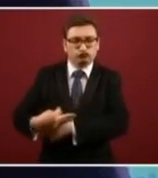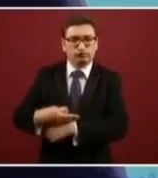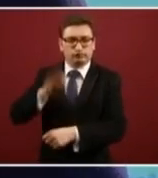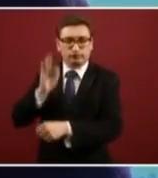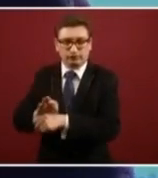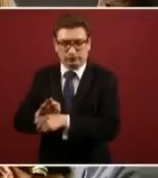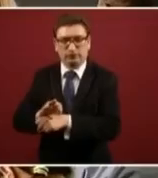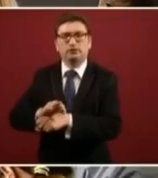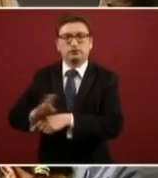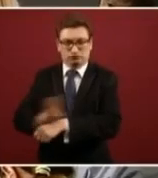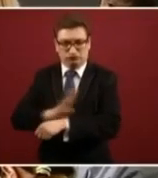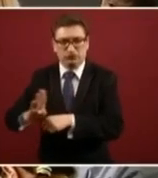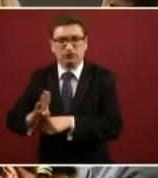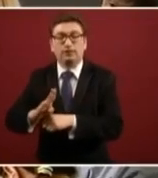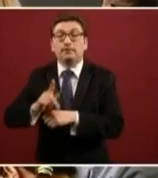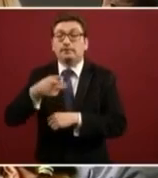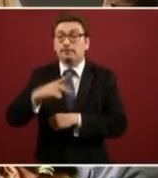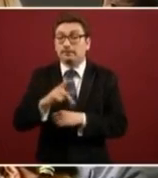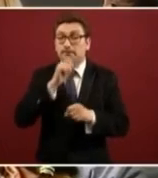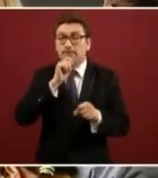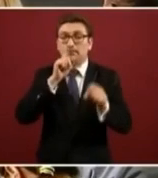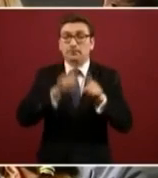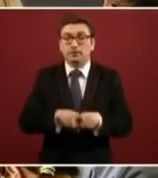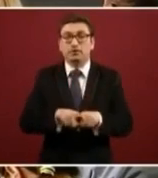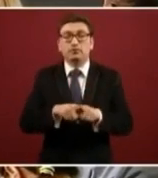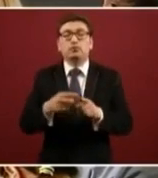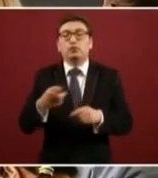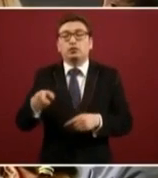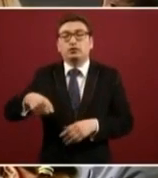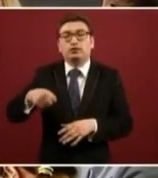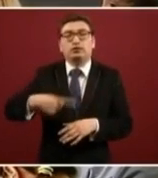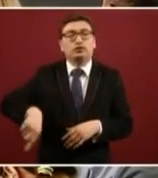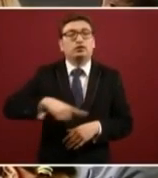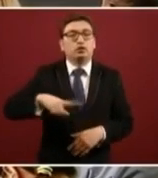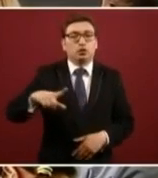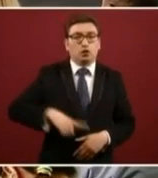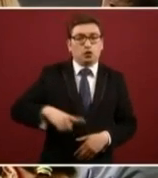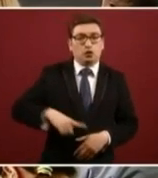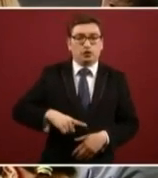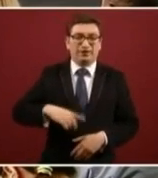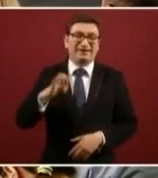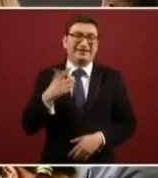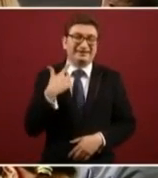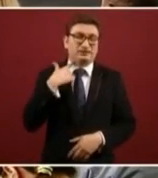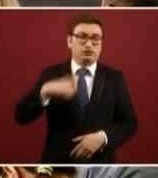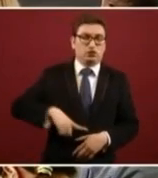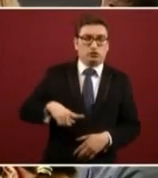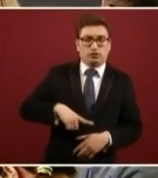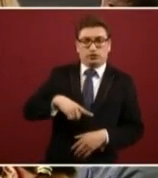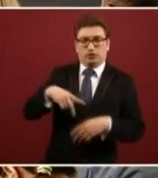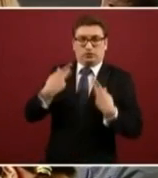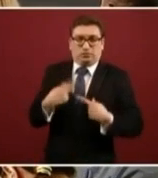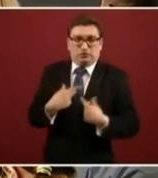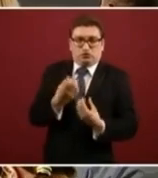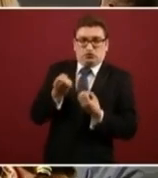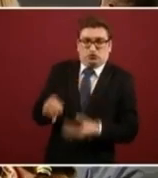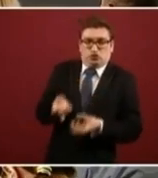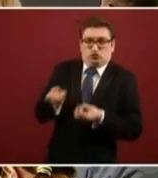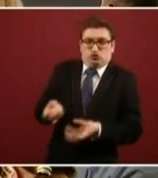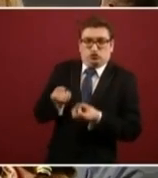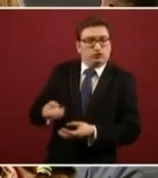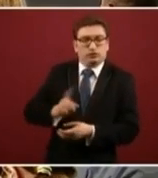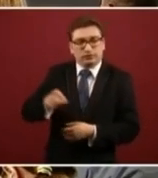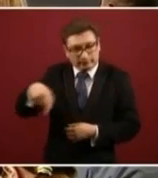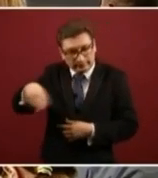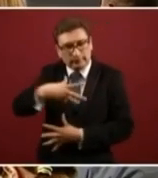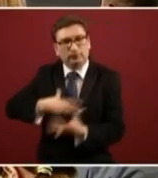pero también para disminuir la dependencia alimentaria que los gobiernos neoliberales impusieron a nuestro país. Y aquí